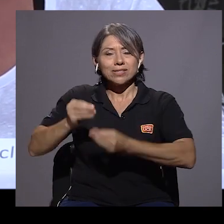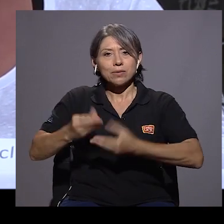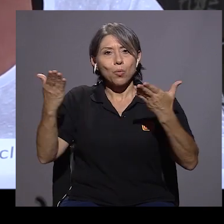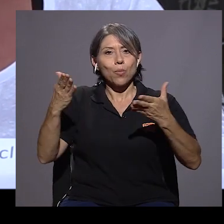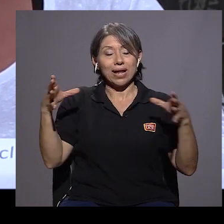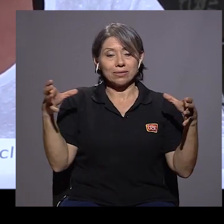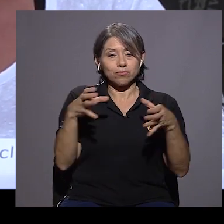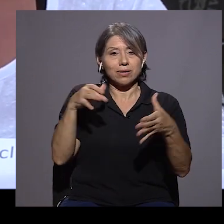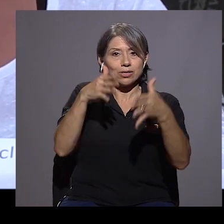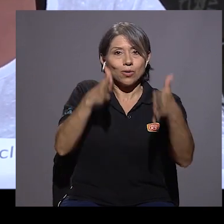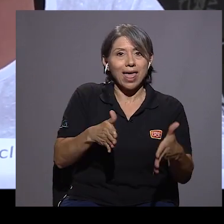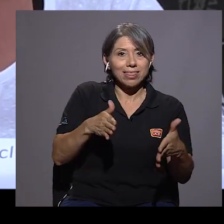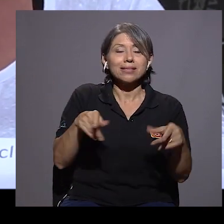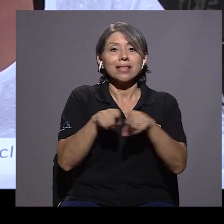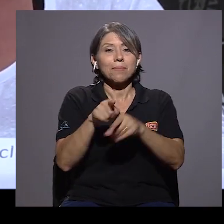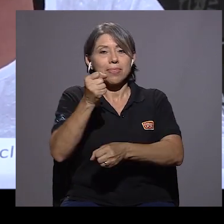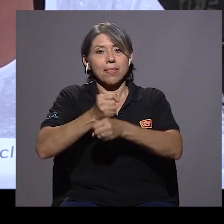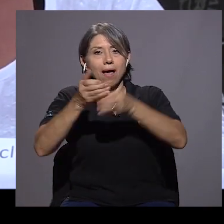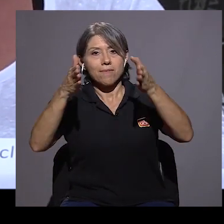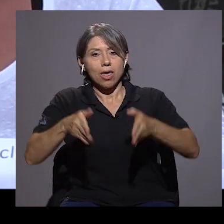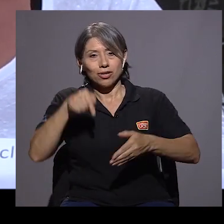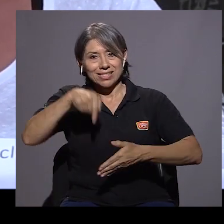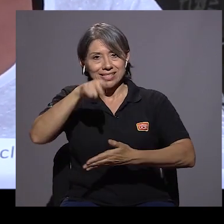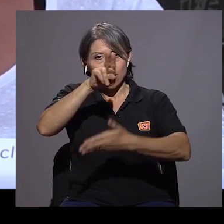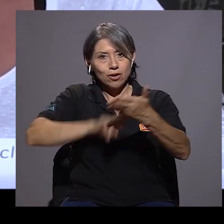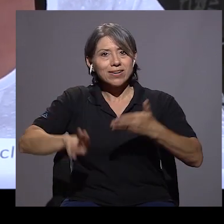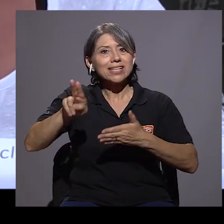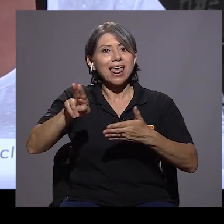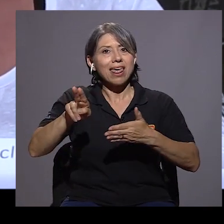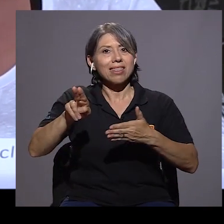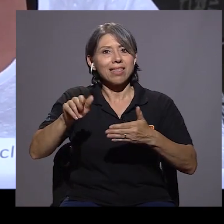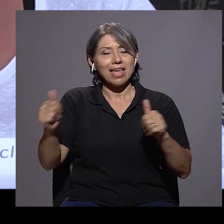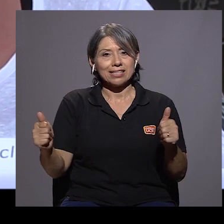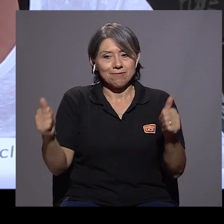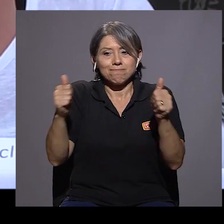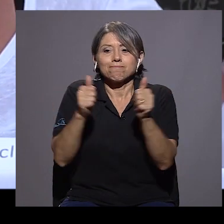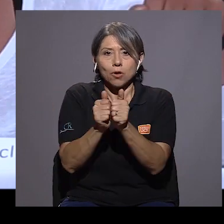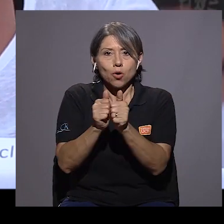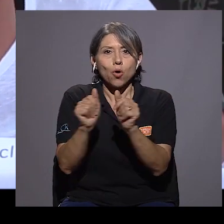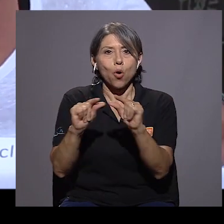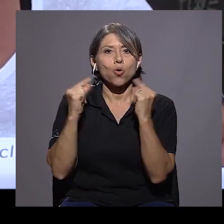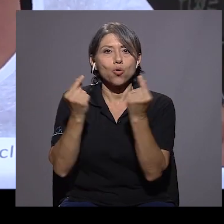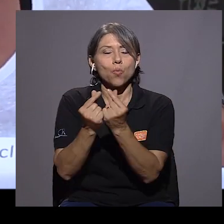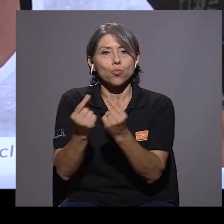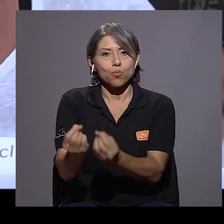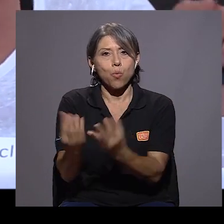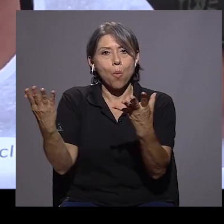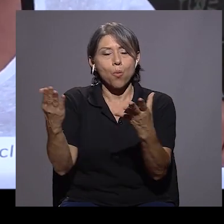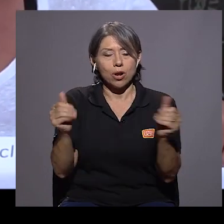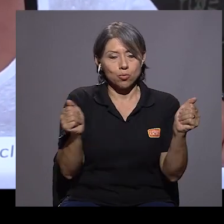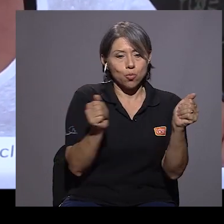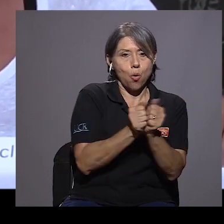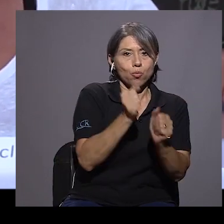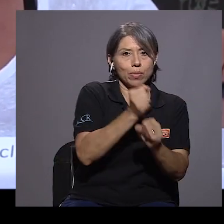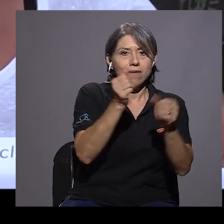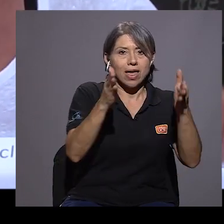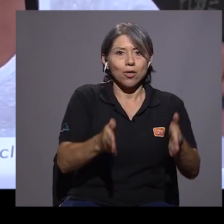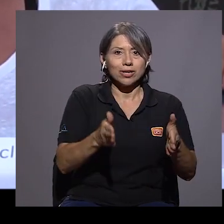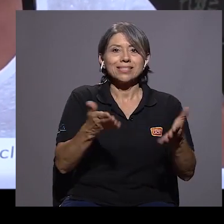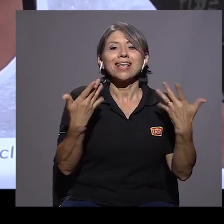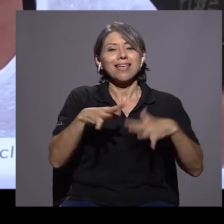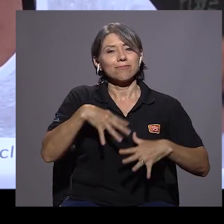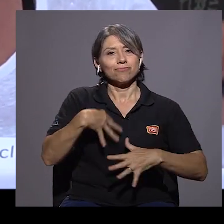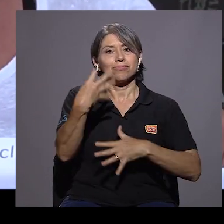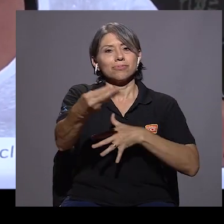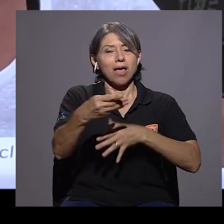públicas, del movimiento estudiantil y de los y las trabajadoras de esta universidad están a la par de las clases populares y de la clase trabajadora que salió